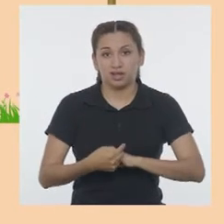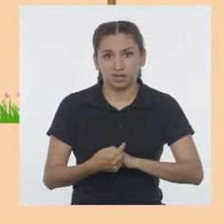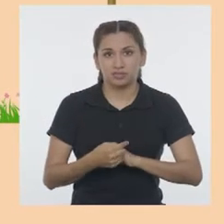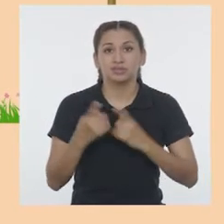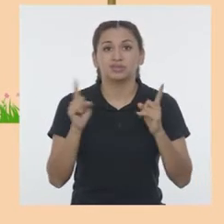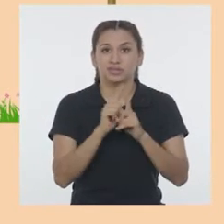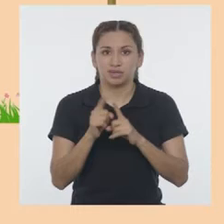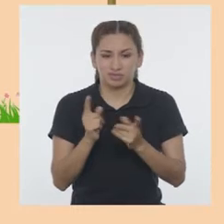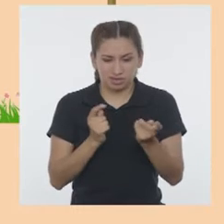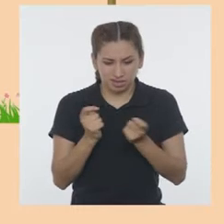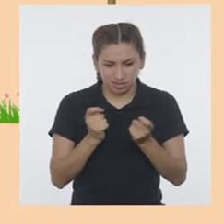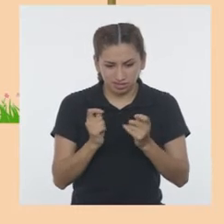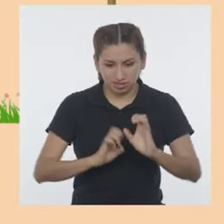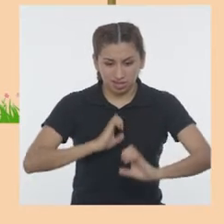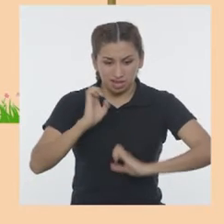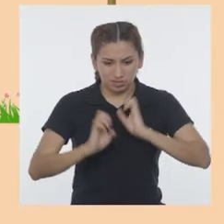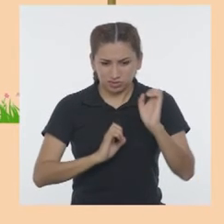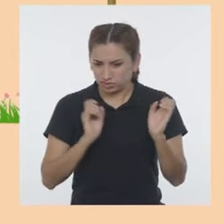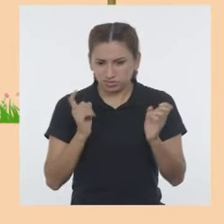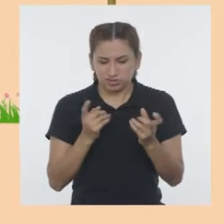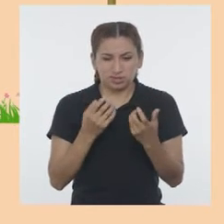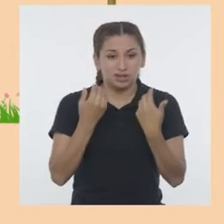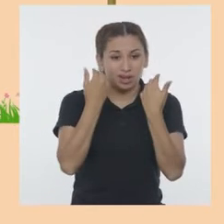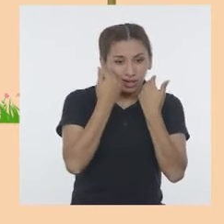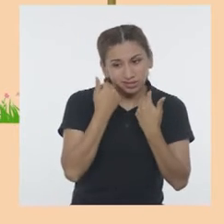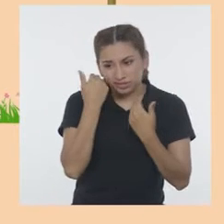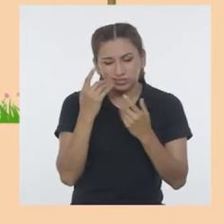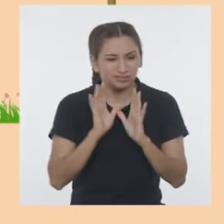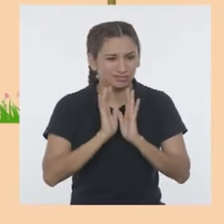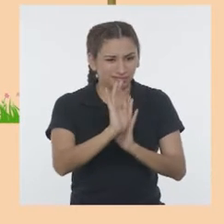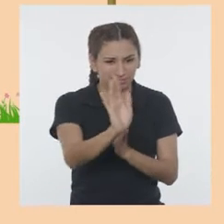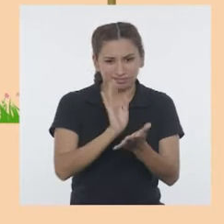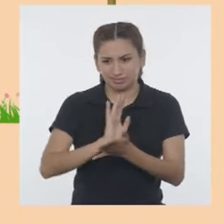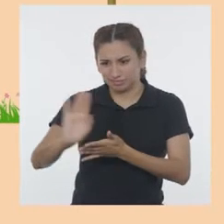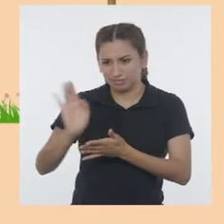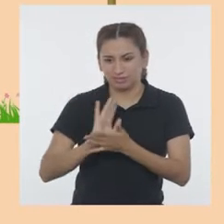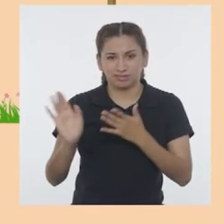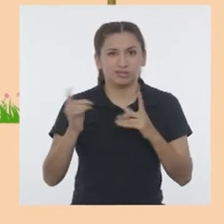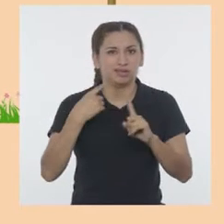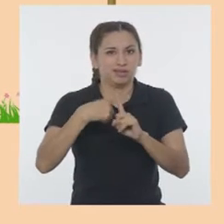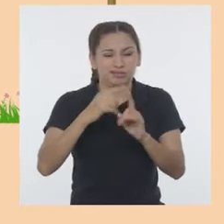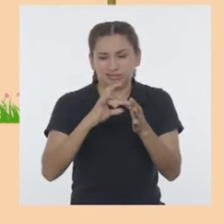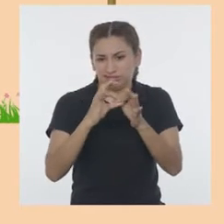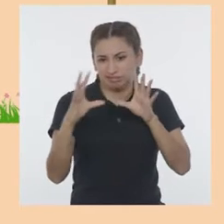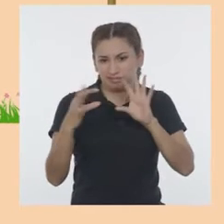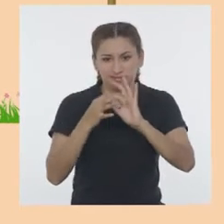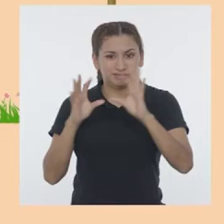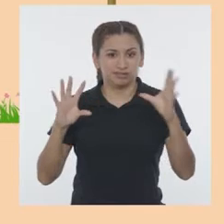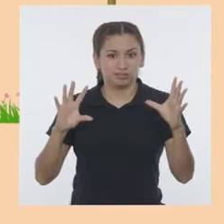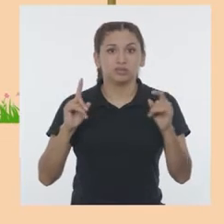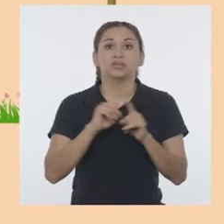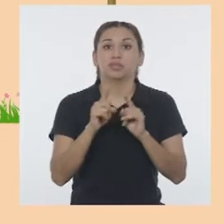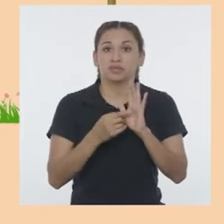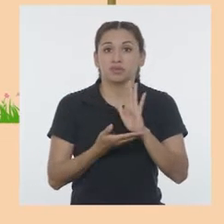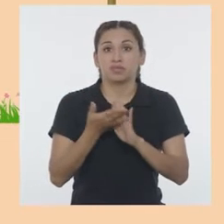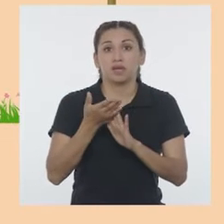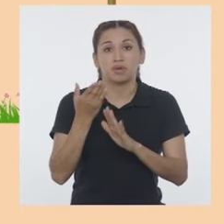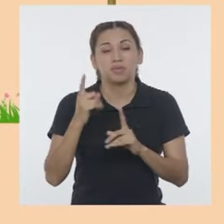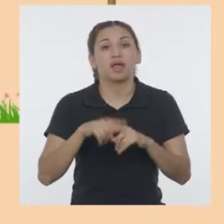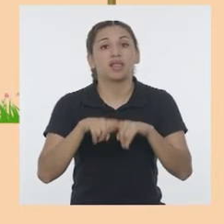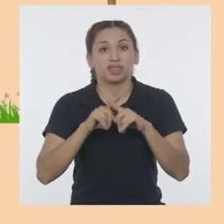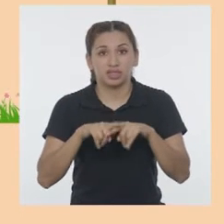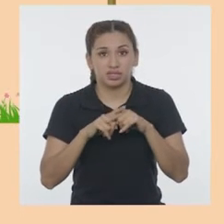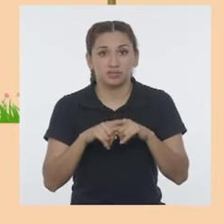comportamiento, dificulta la gestión de emociones, afecta la construcción de vínculos saludables y aumenta la posibilidad